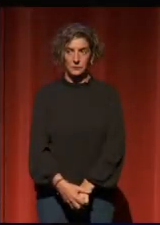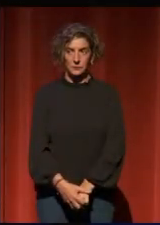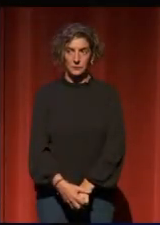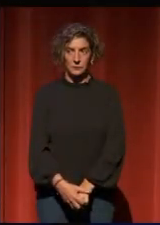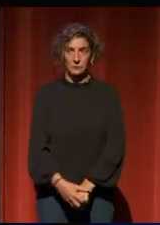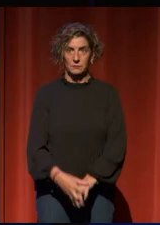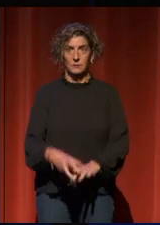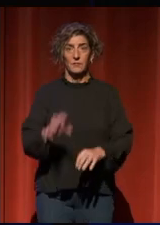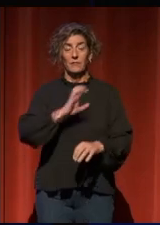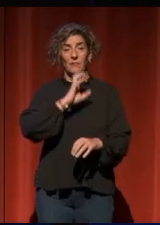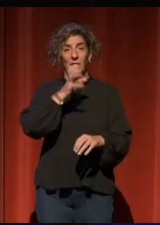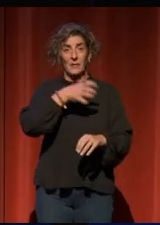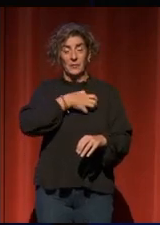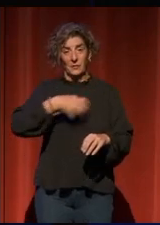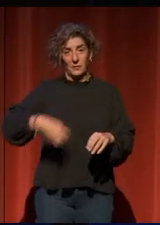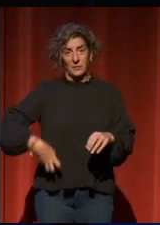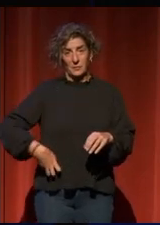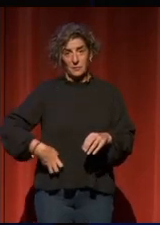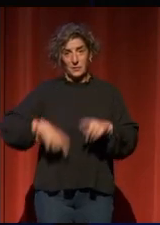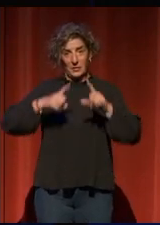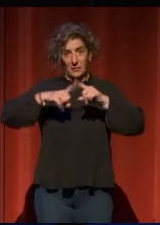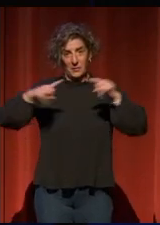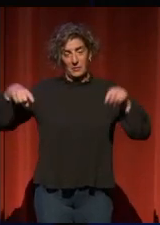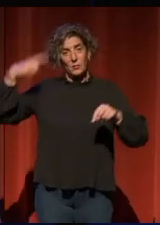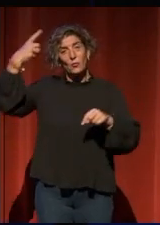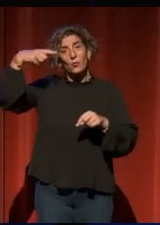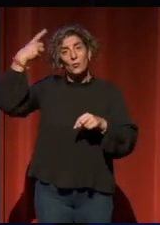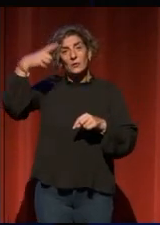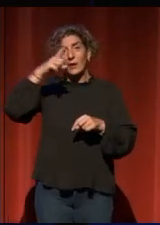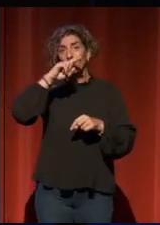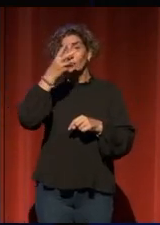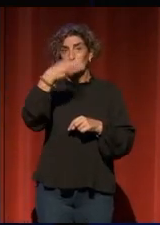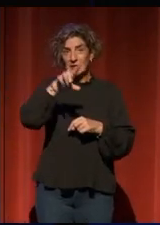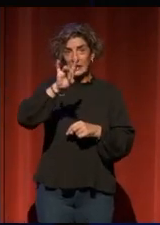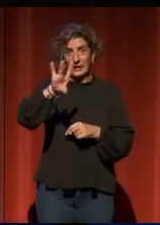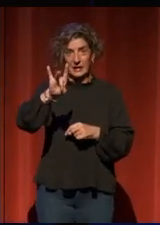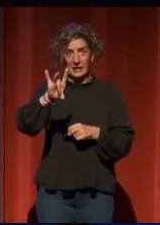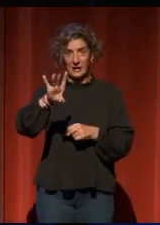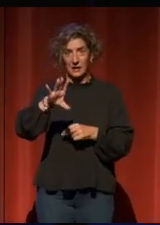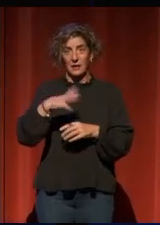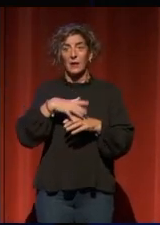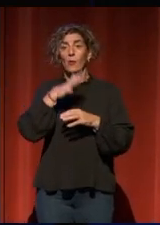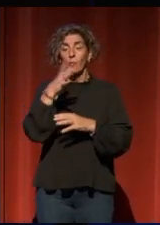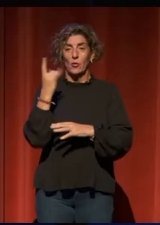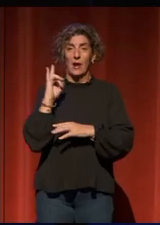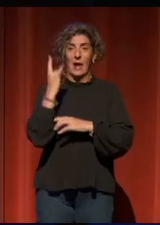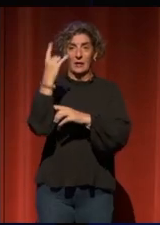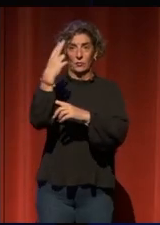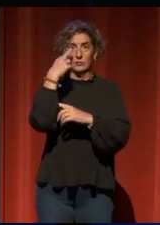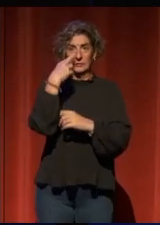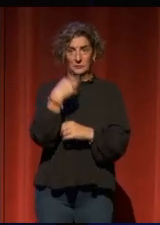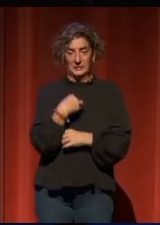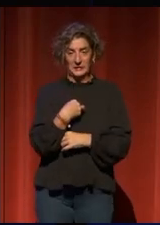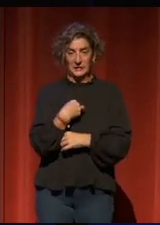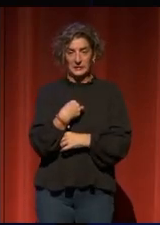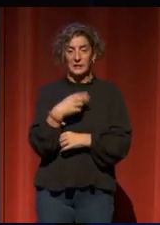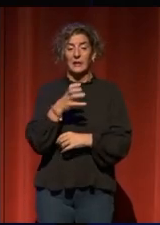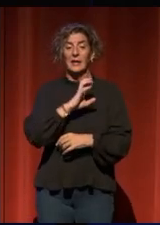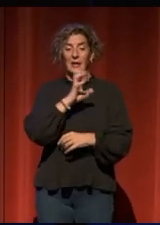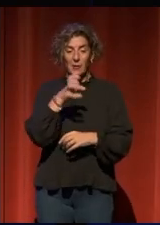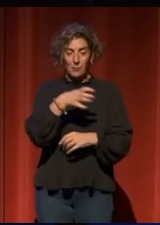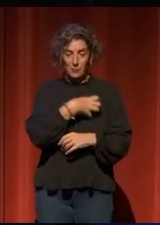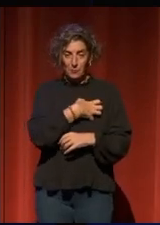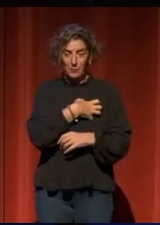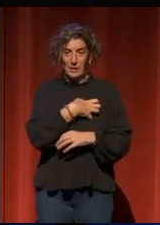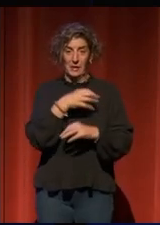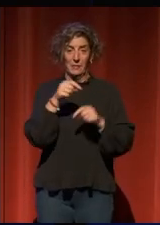Premio Príncipe de Viana de la Cultura en 2015 por Los árboles que nos quedan. Premio Estado